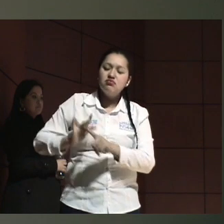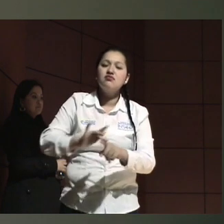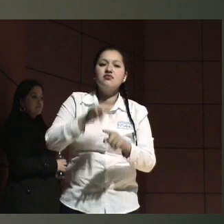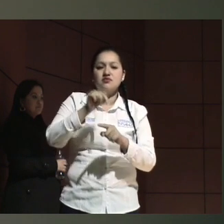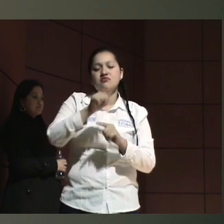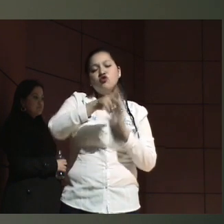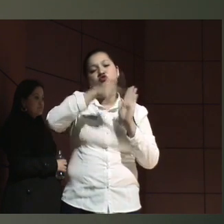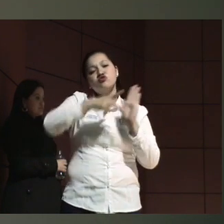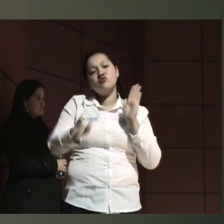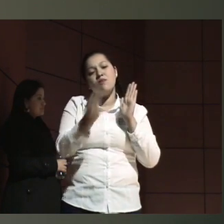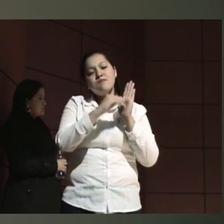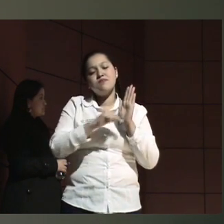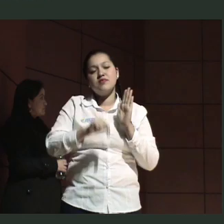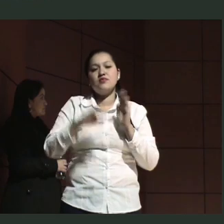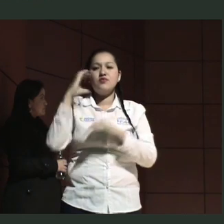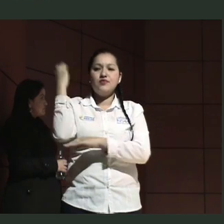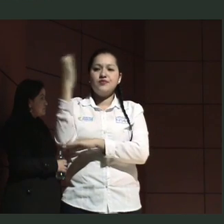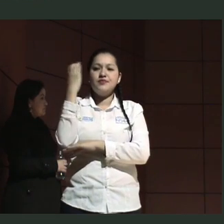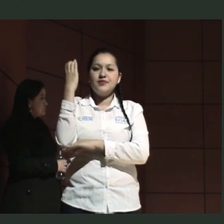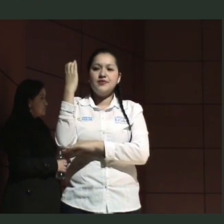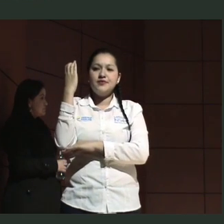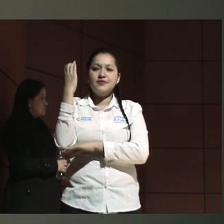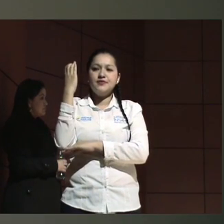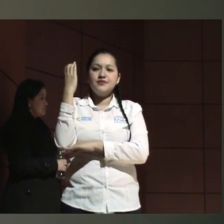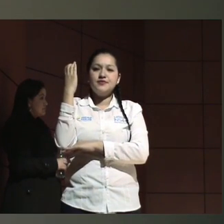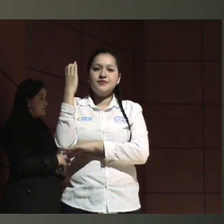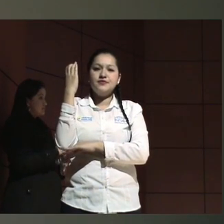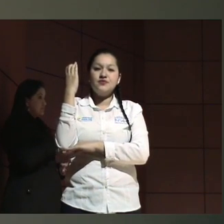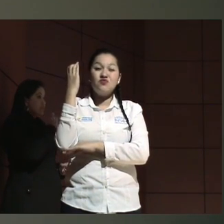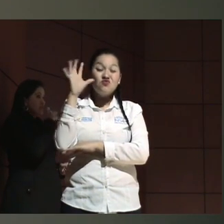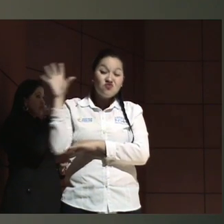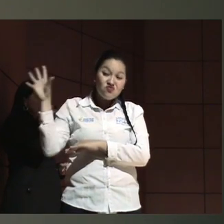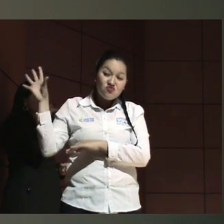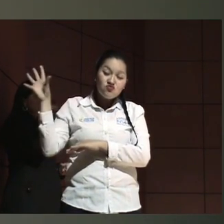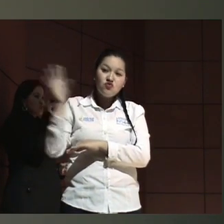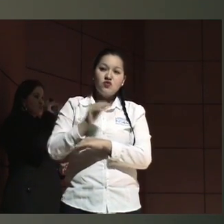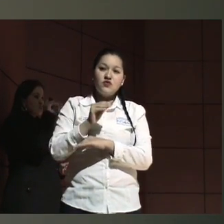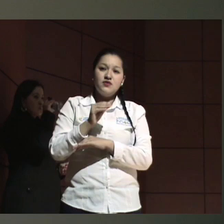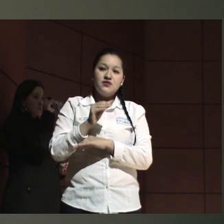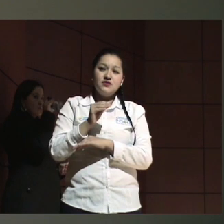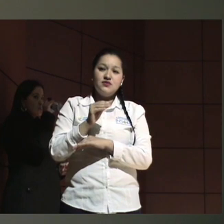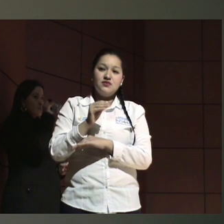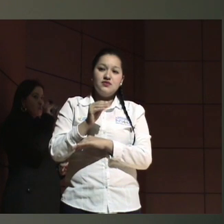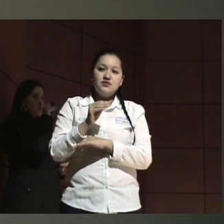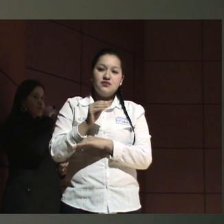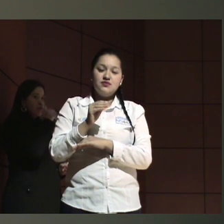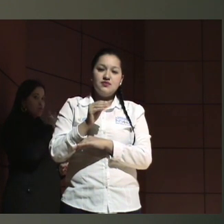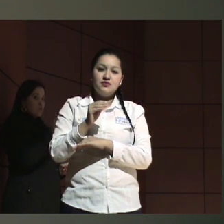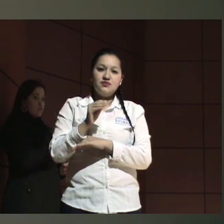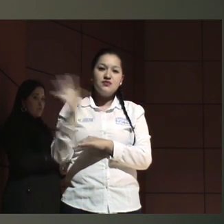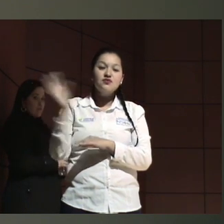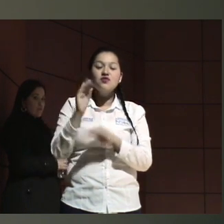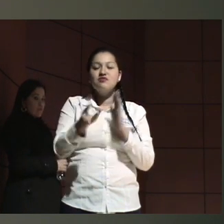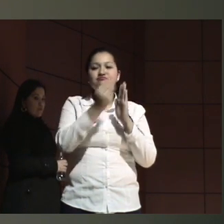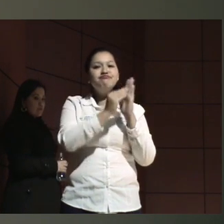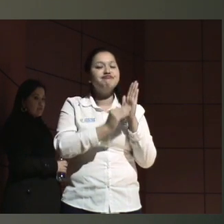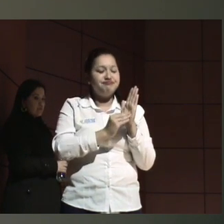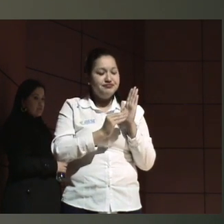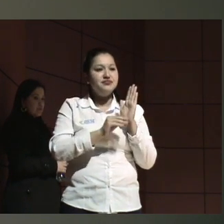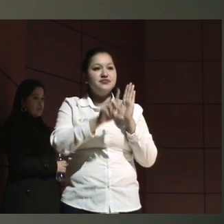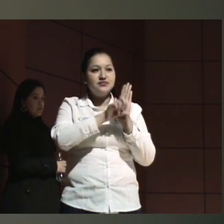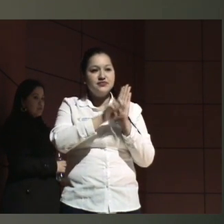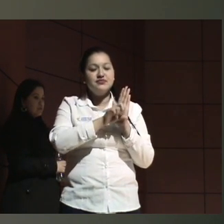bloque de constitucionalidad en nuestro país por todo lo anterior cuando entra en vigencia la ley 13 06 del 2009